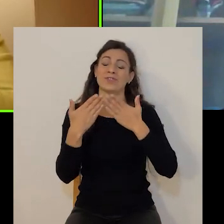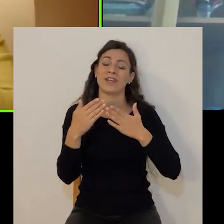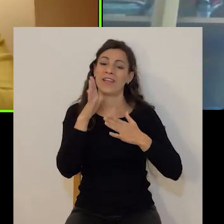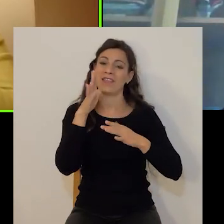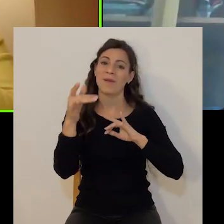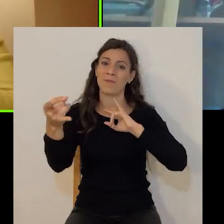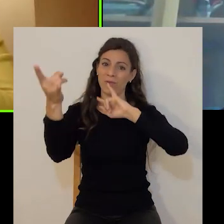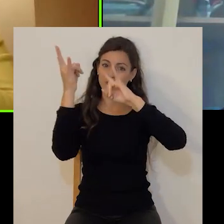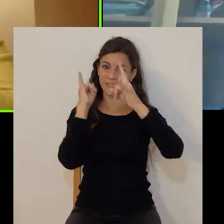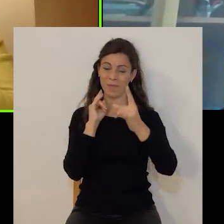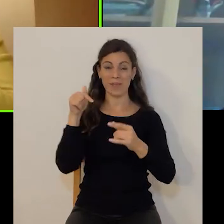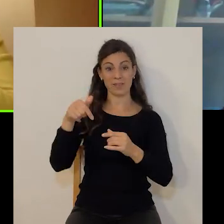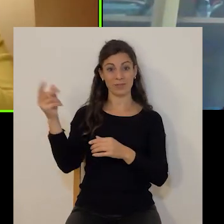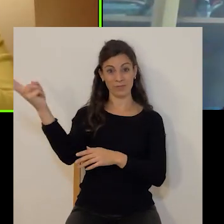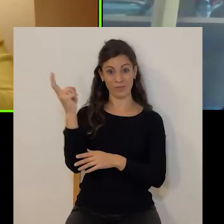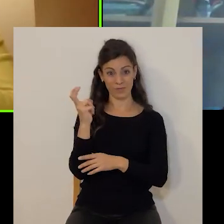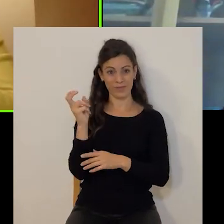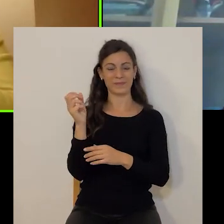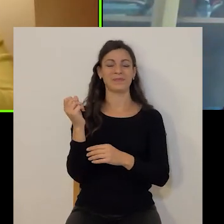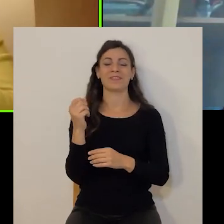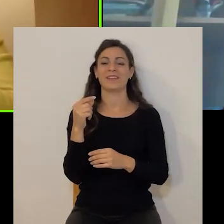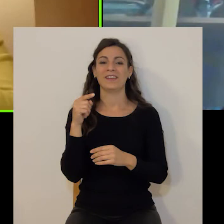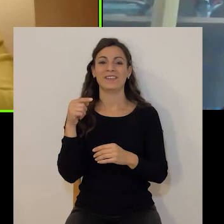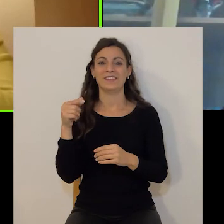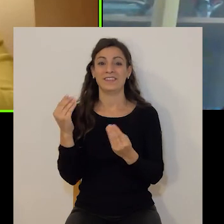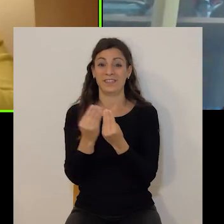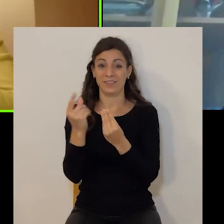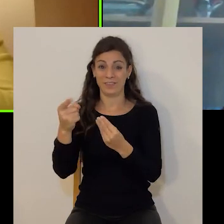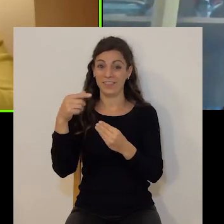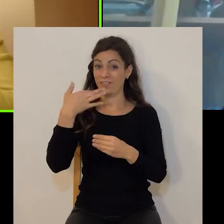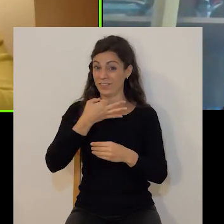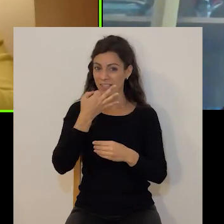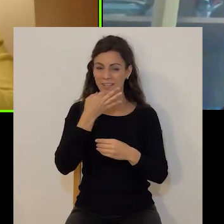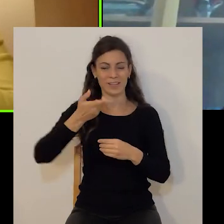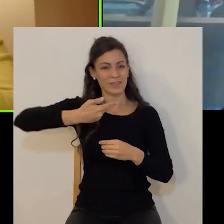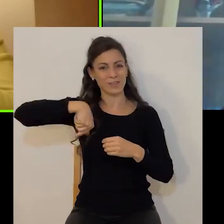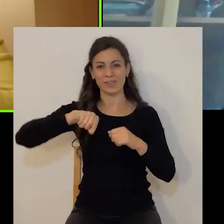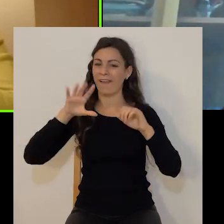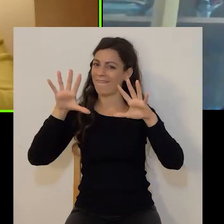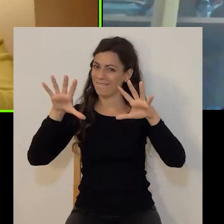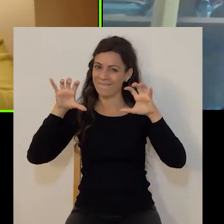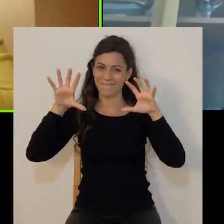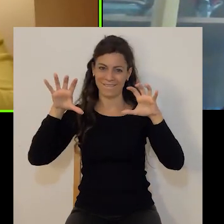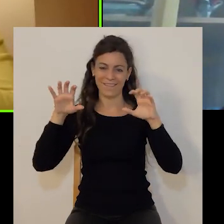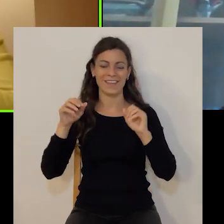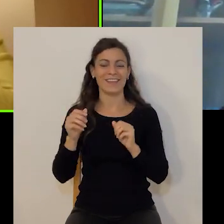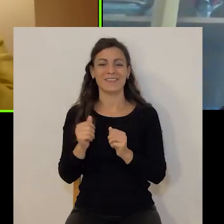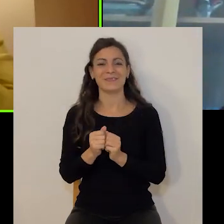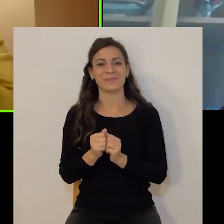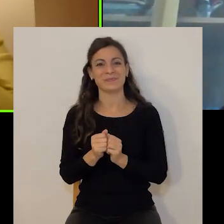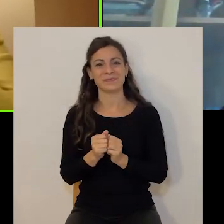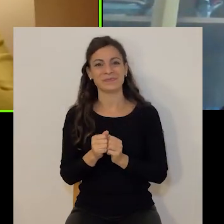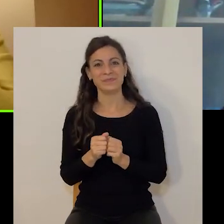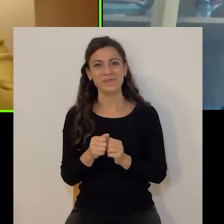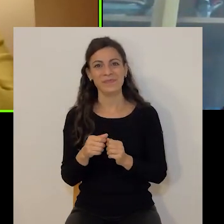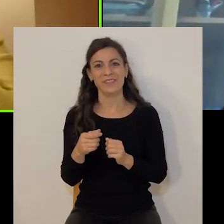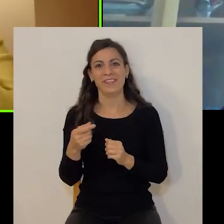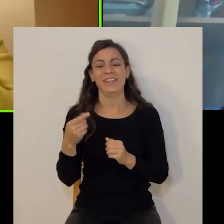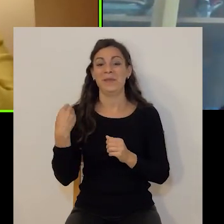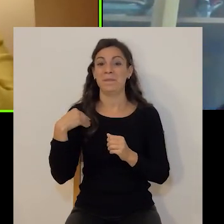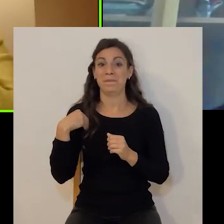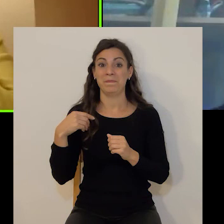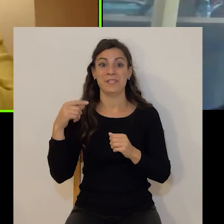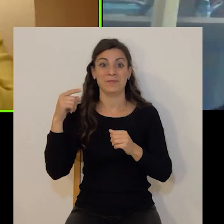sido muy, muy interesante. Creo que hemos aprendido mucho contigo esta tarde y es abrir una puerta para ahondar en este